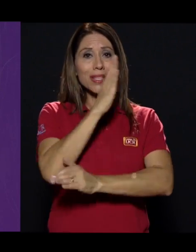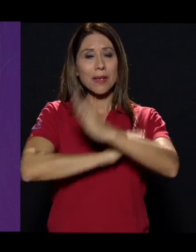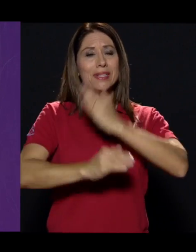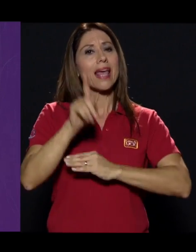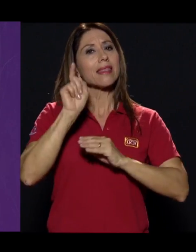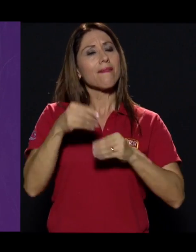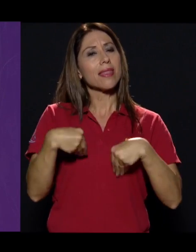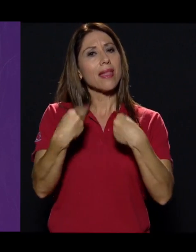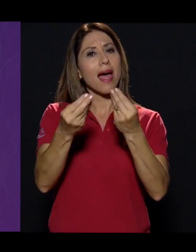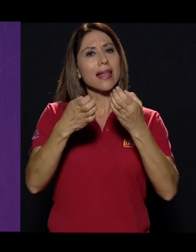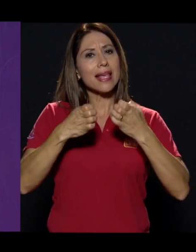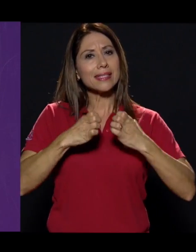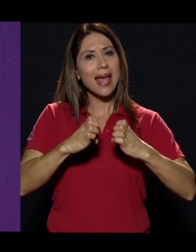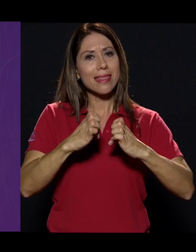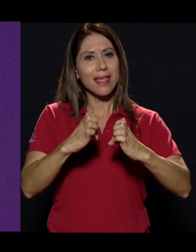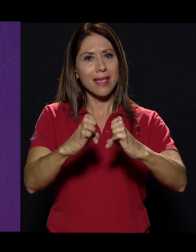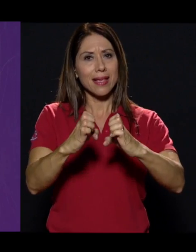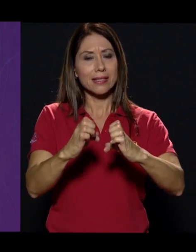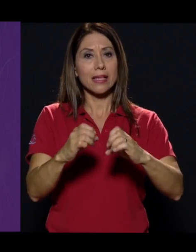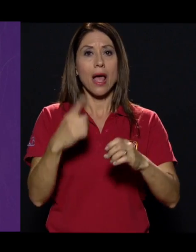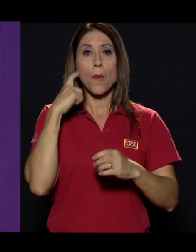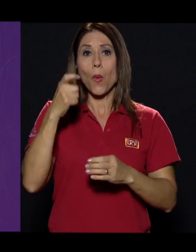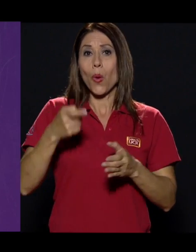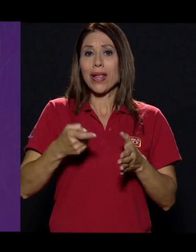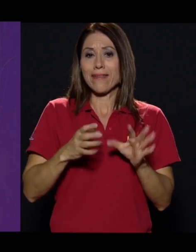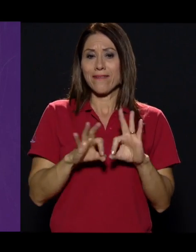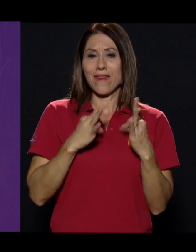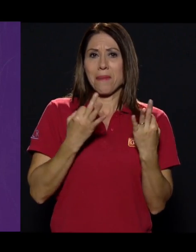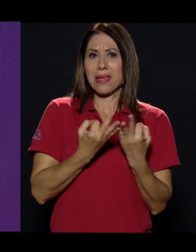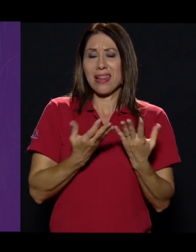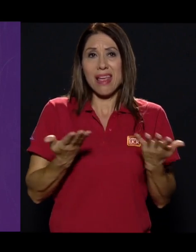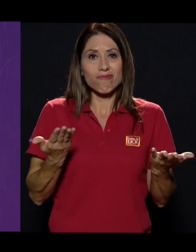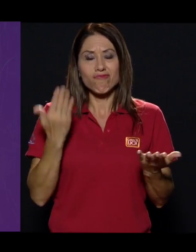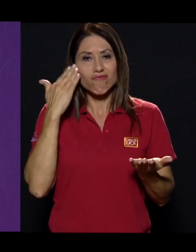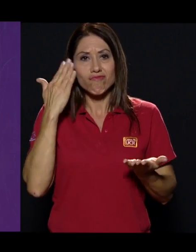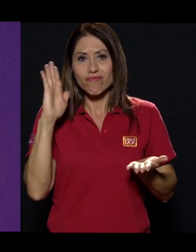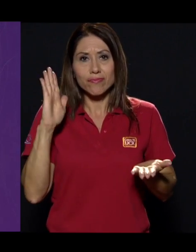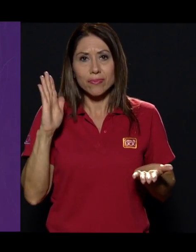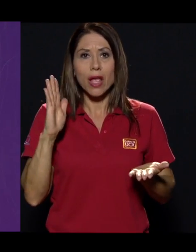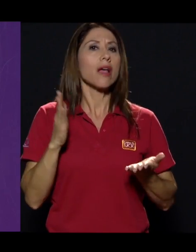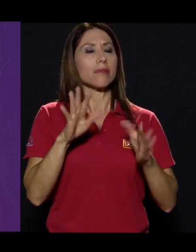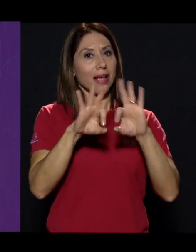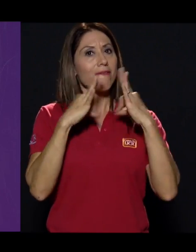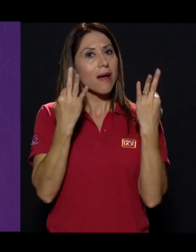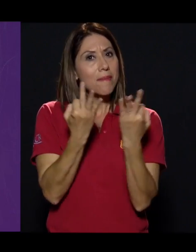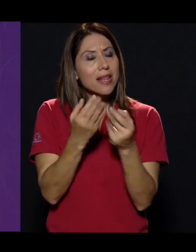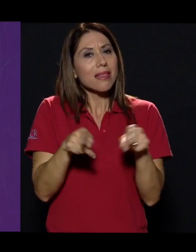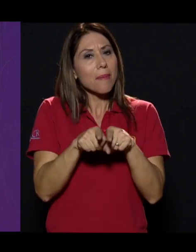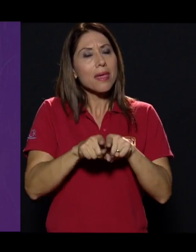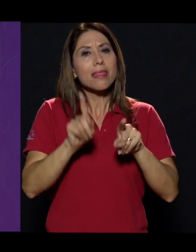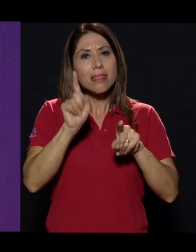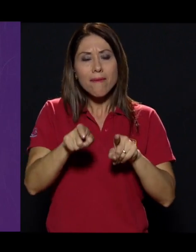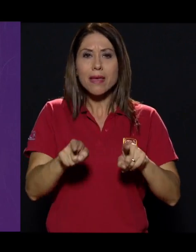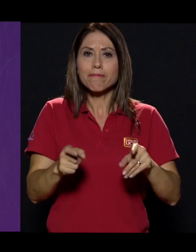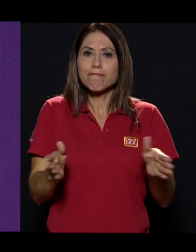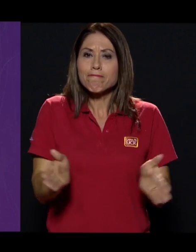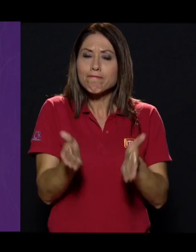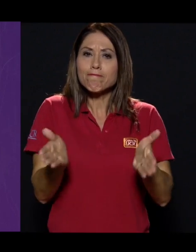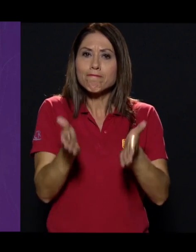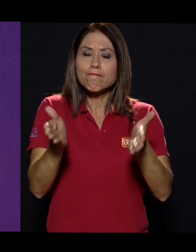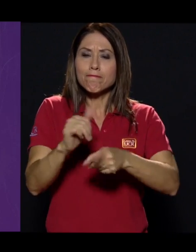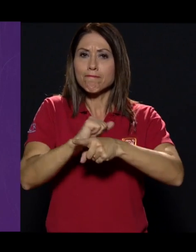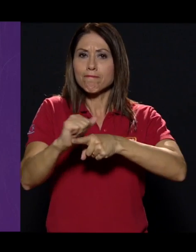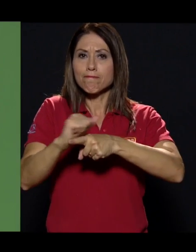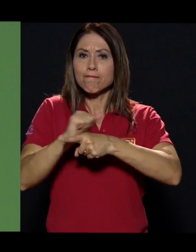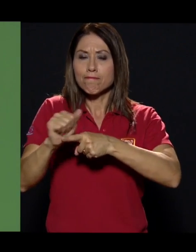veces la familia está, ¿verdad?, un poco desactualizada. Cómo motivar a la familia que también, ¿verdad?, reciba capacitación y pueda apoyarle